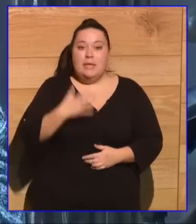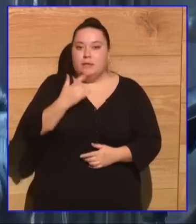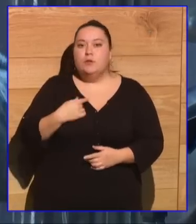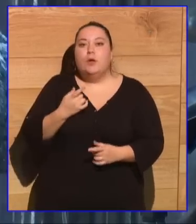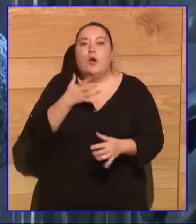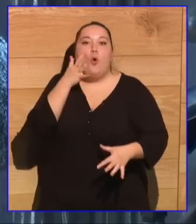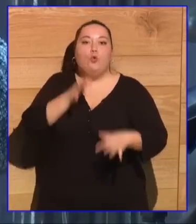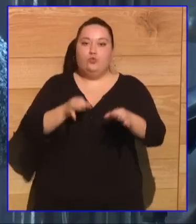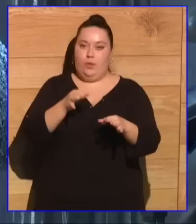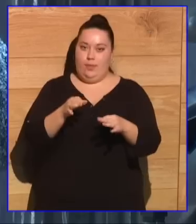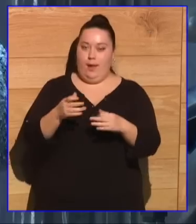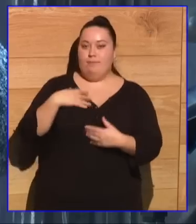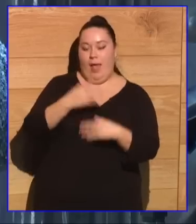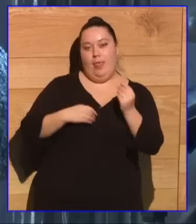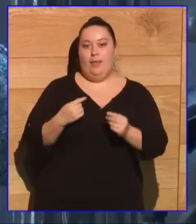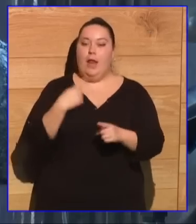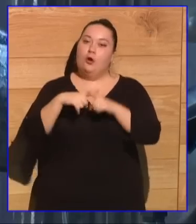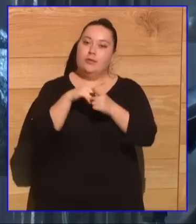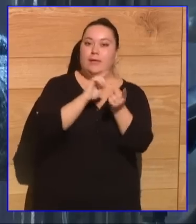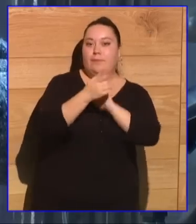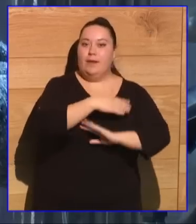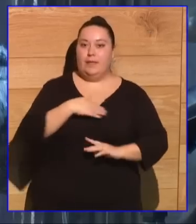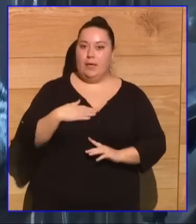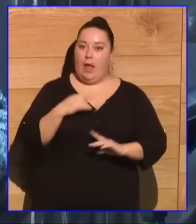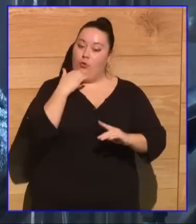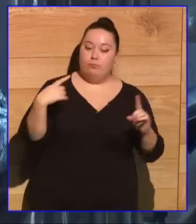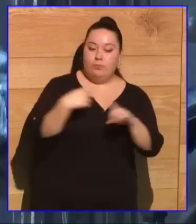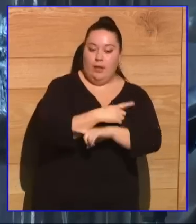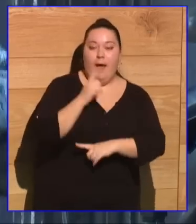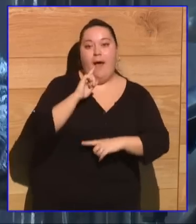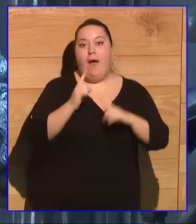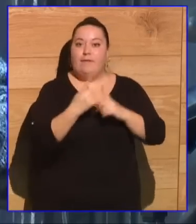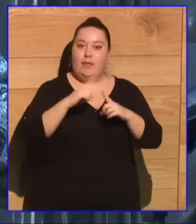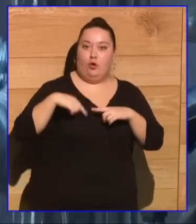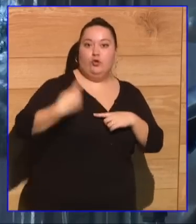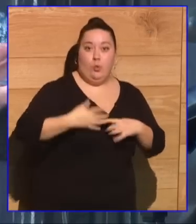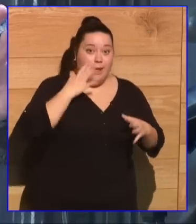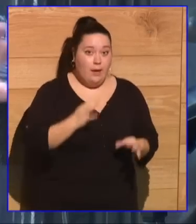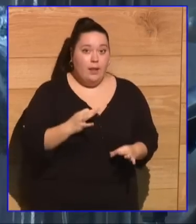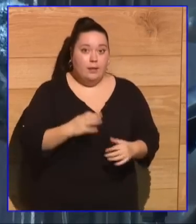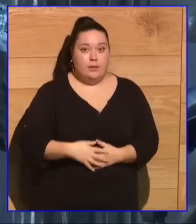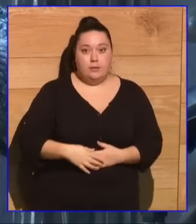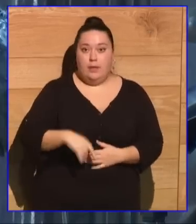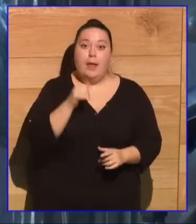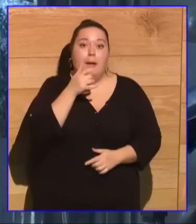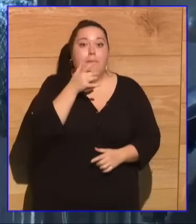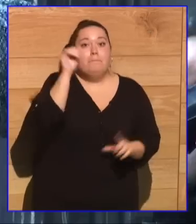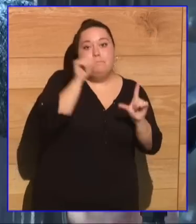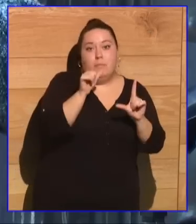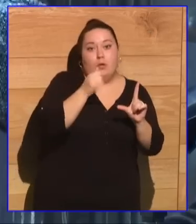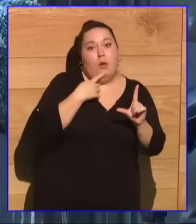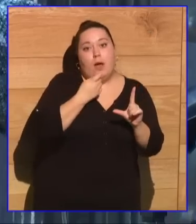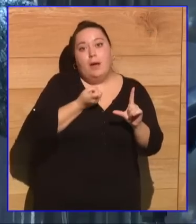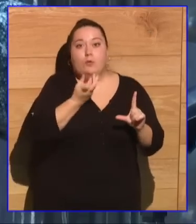tomar la justicia por su mano y empieza a intentar cambiar las cosas hacia el lado contrario, hay consecuencias y consecuencias reales. Y no hablaré más de la peli porque os la recomiendo